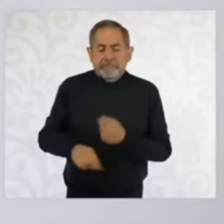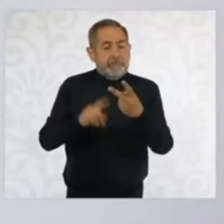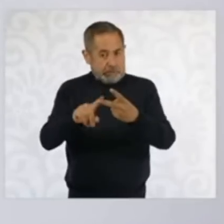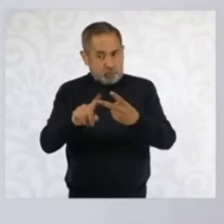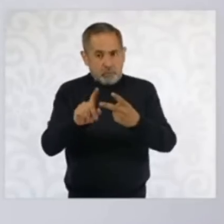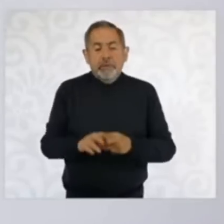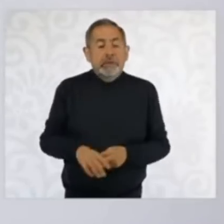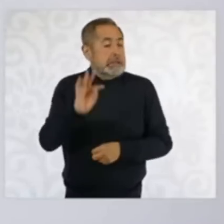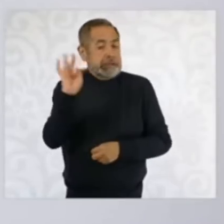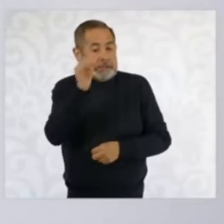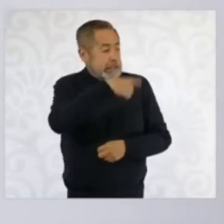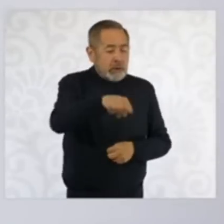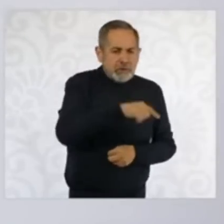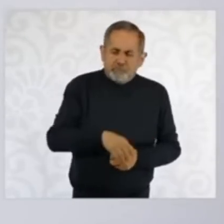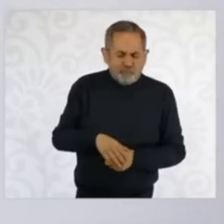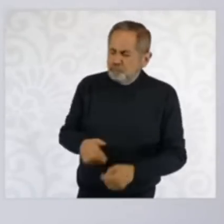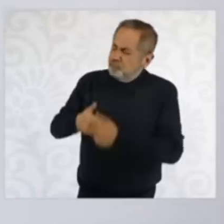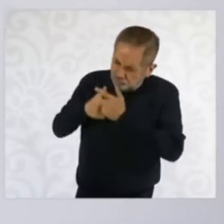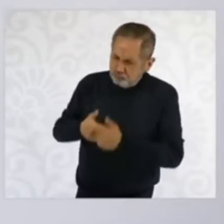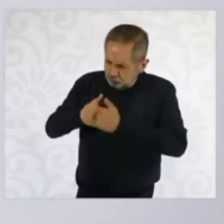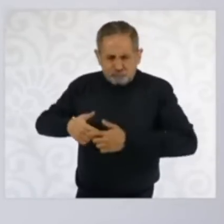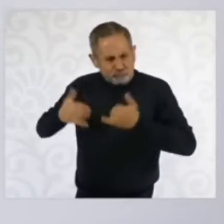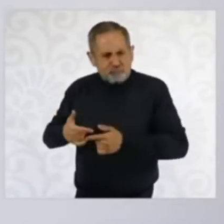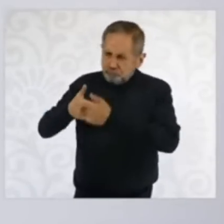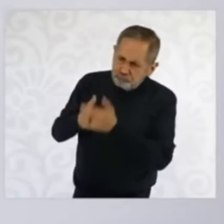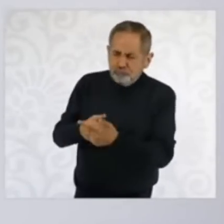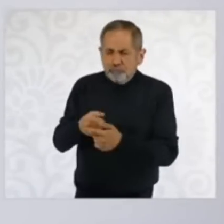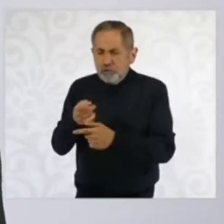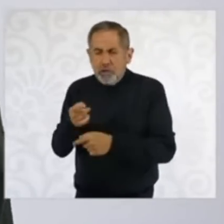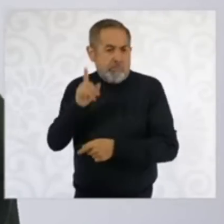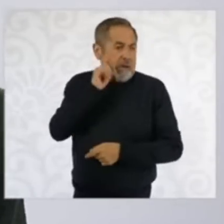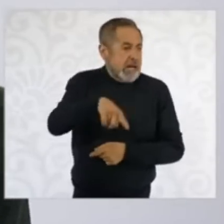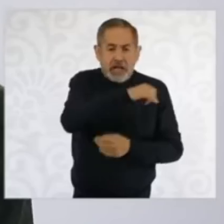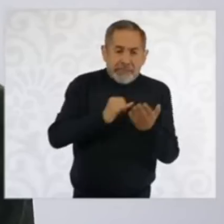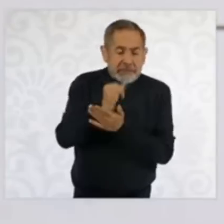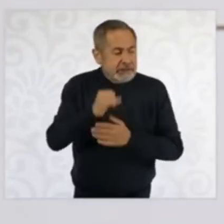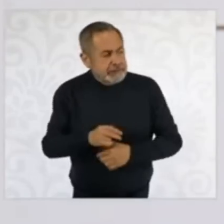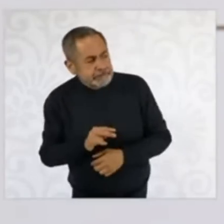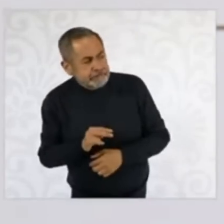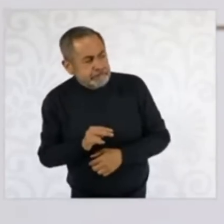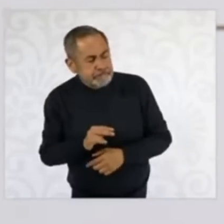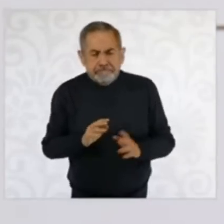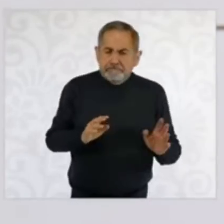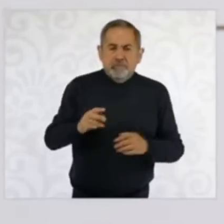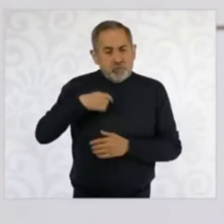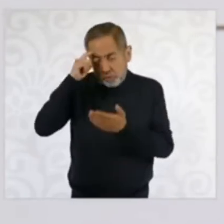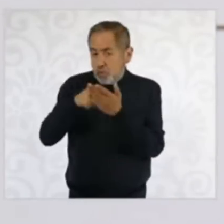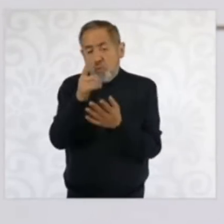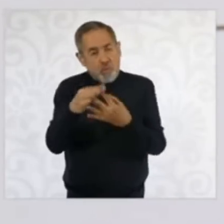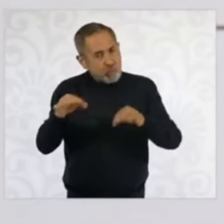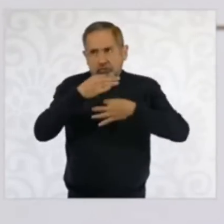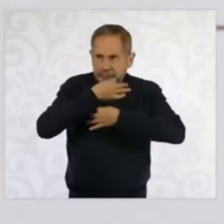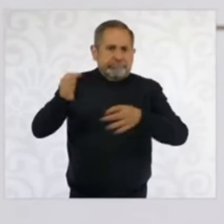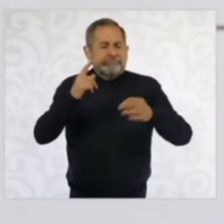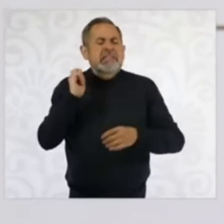si ellos insisten en decidir el día de mañana, yo creo que vale la pena, y esto es muy